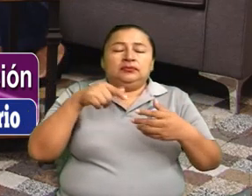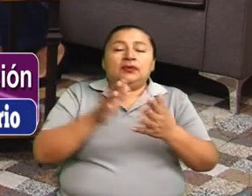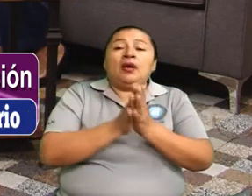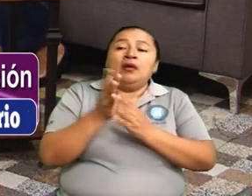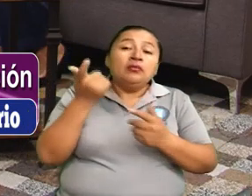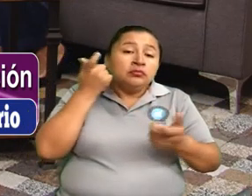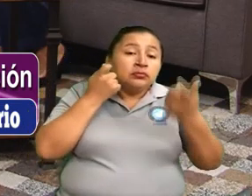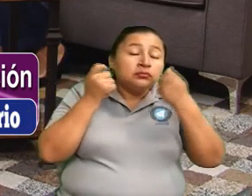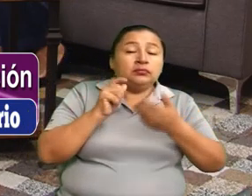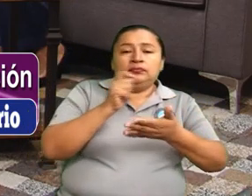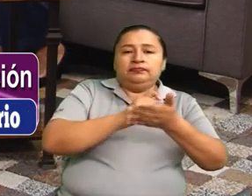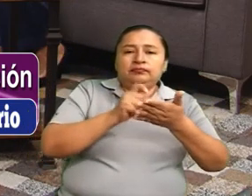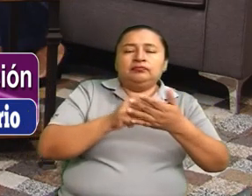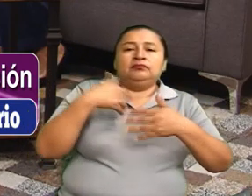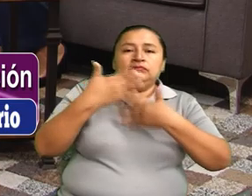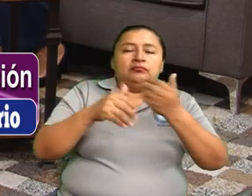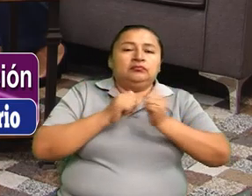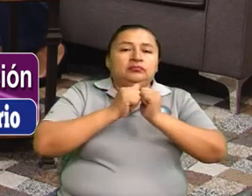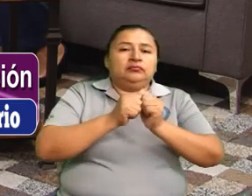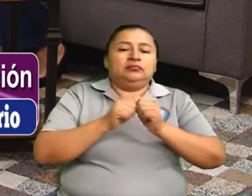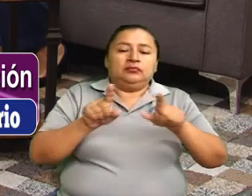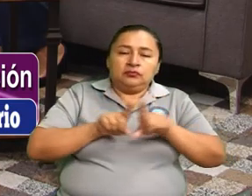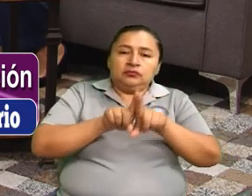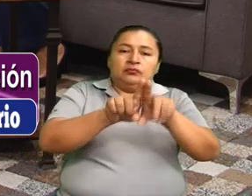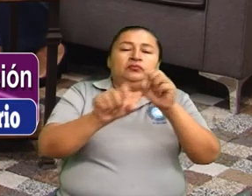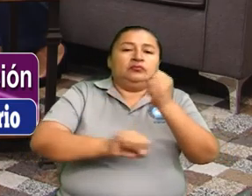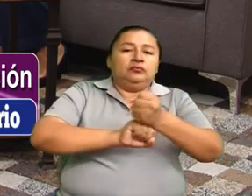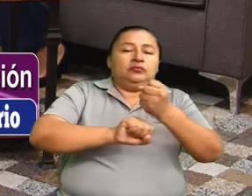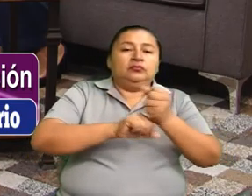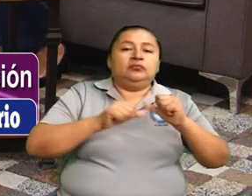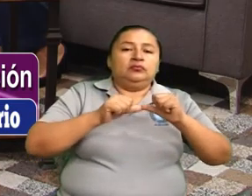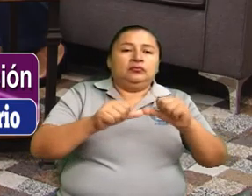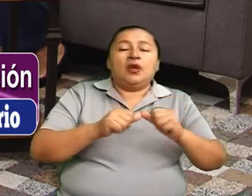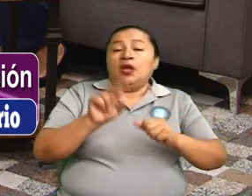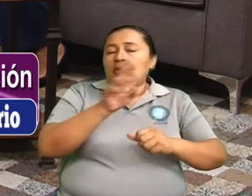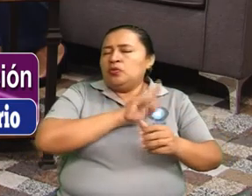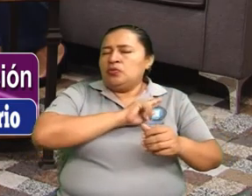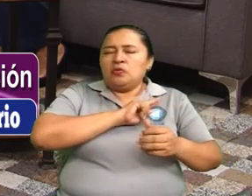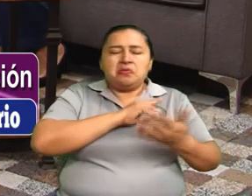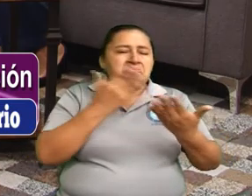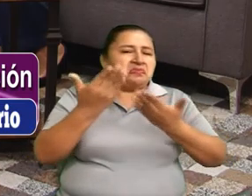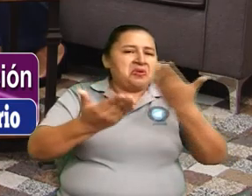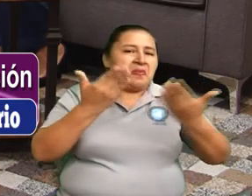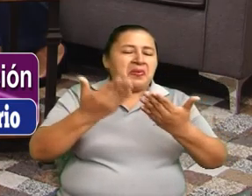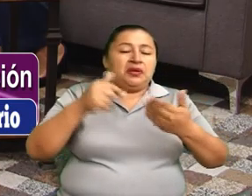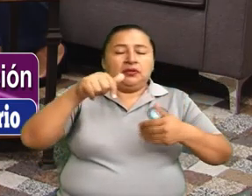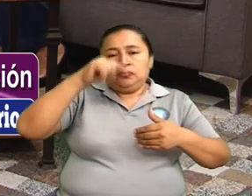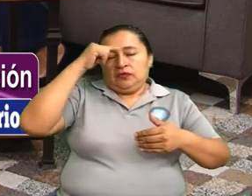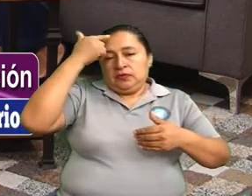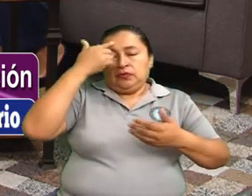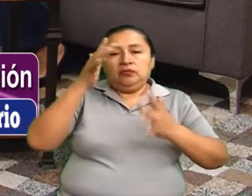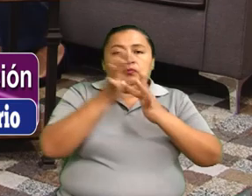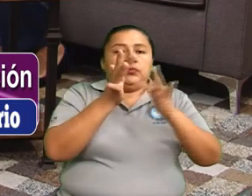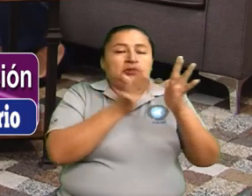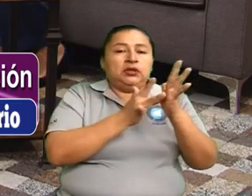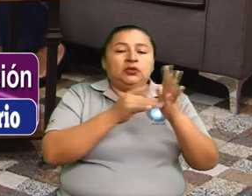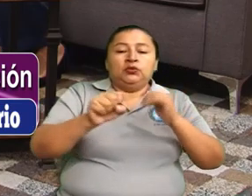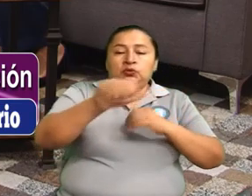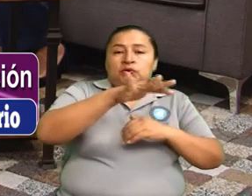disposición de acompañar y de juntos salir adelante. Entonces, no tiene comparación el modelo cristiano, socialista, solidario, y creo